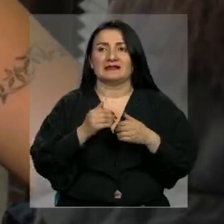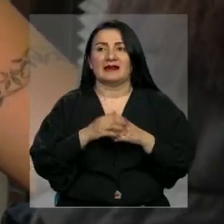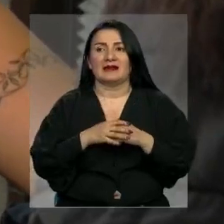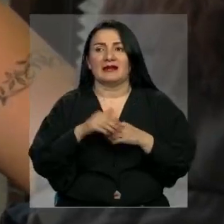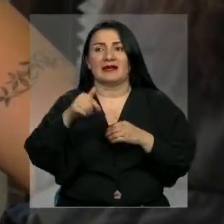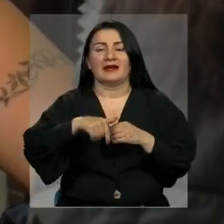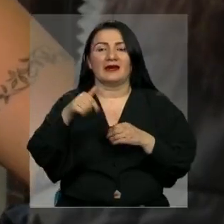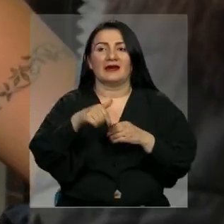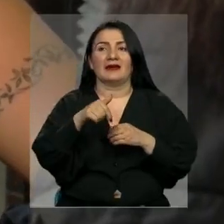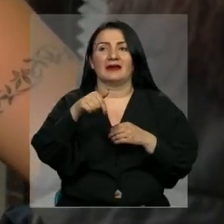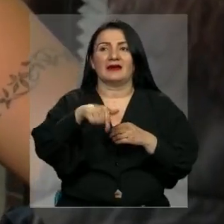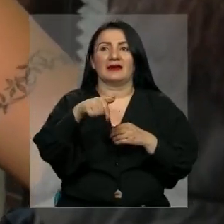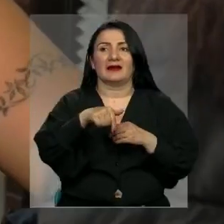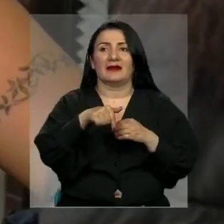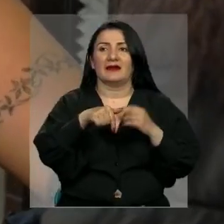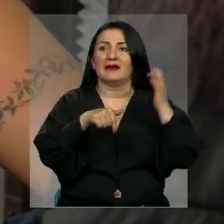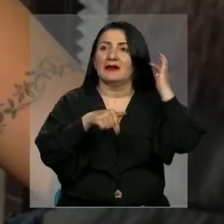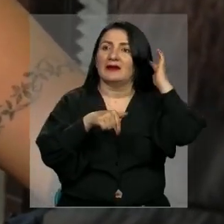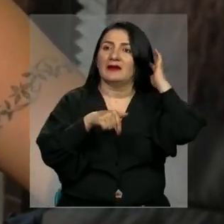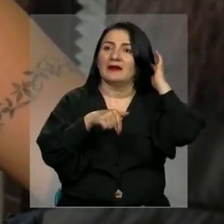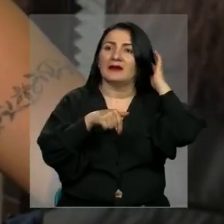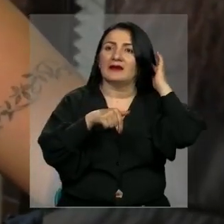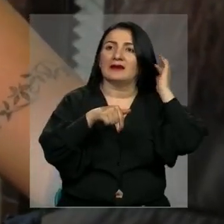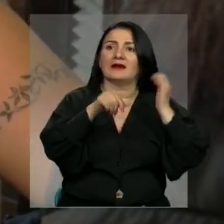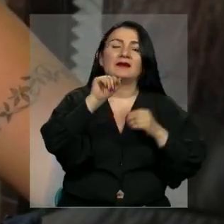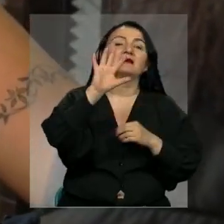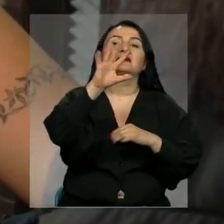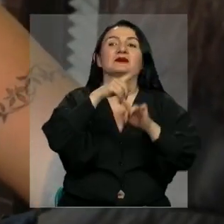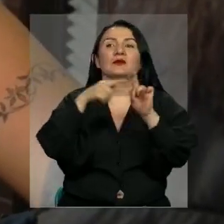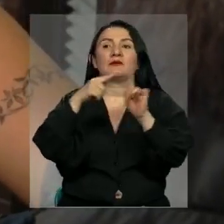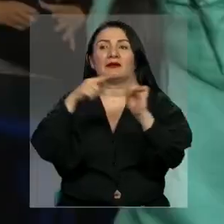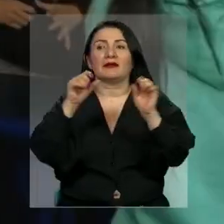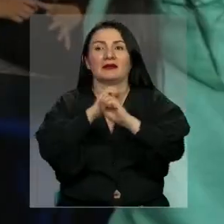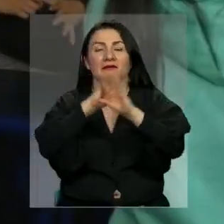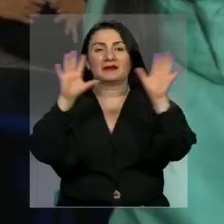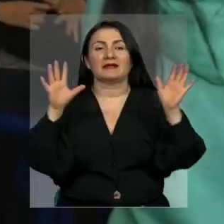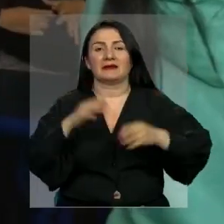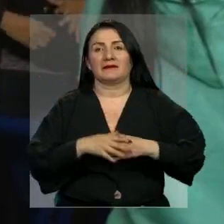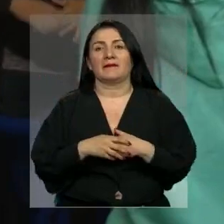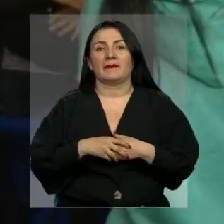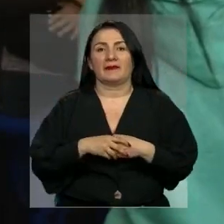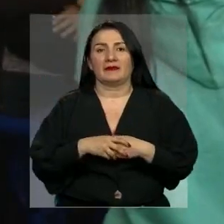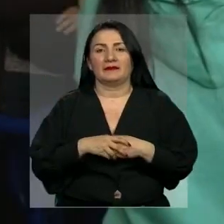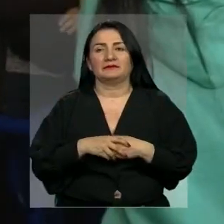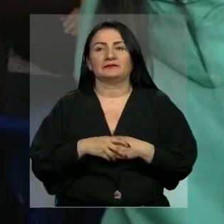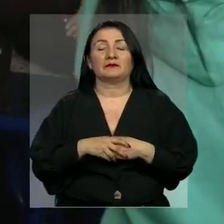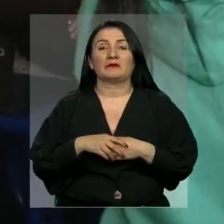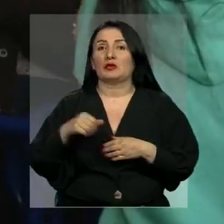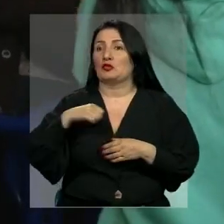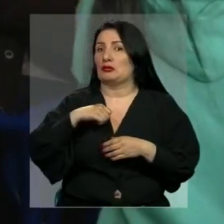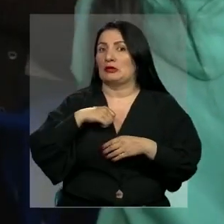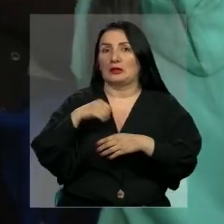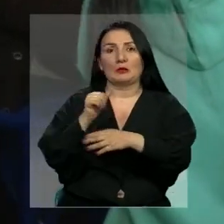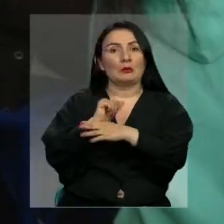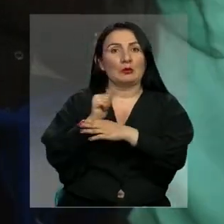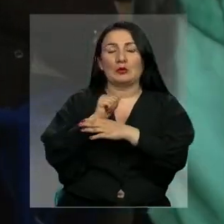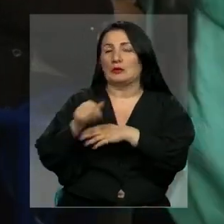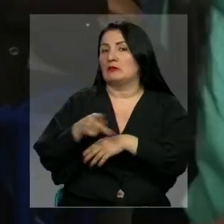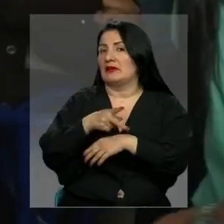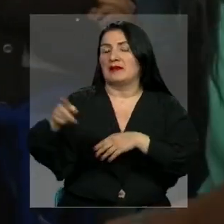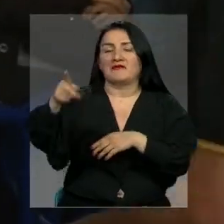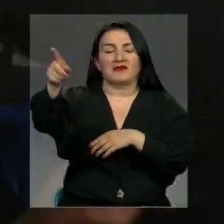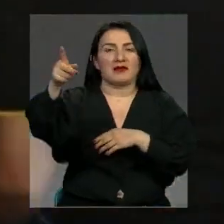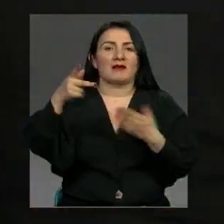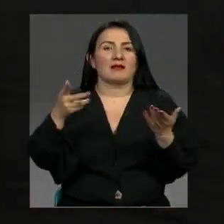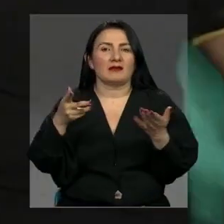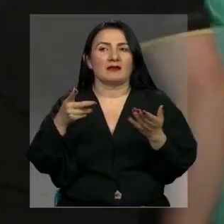Claro, estoy aquí desde las casi desde las 5:30 de la mañana. No hay bus disponible para viajar para Villavicencio. Están esperando